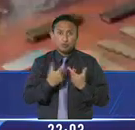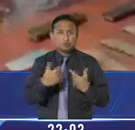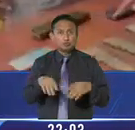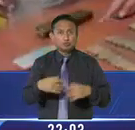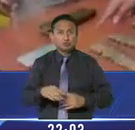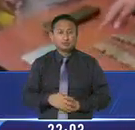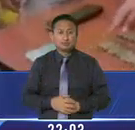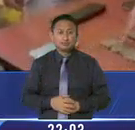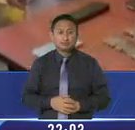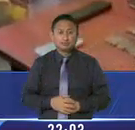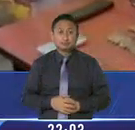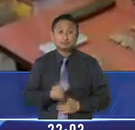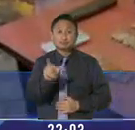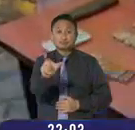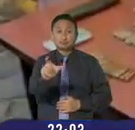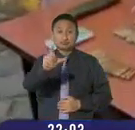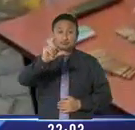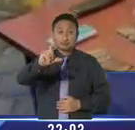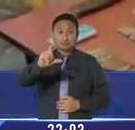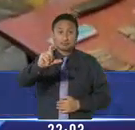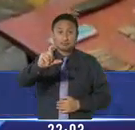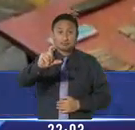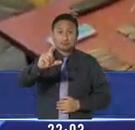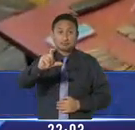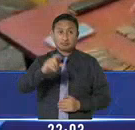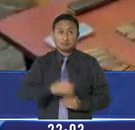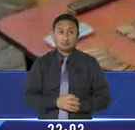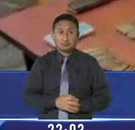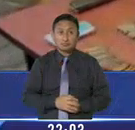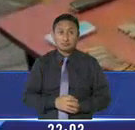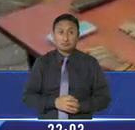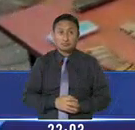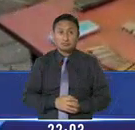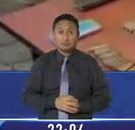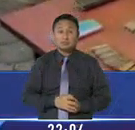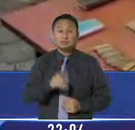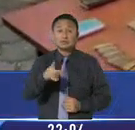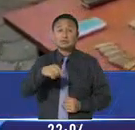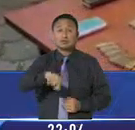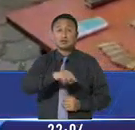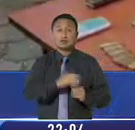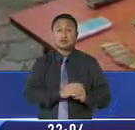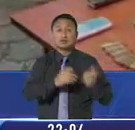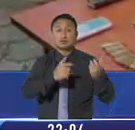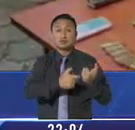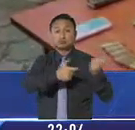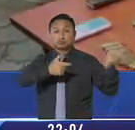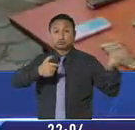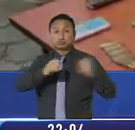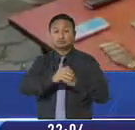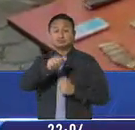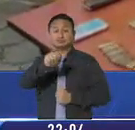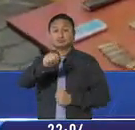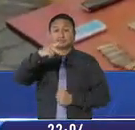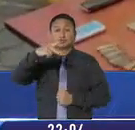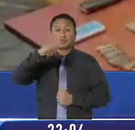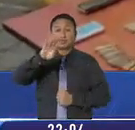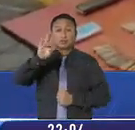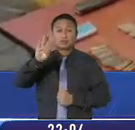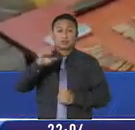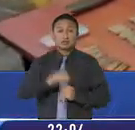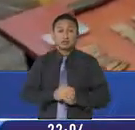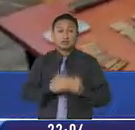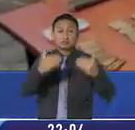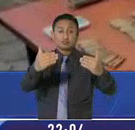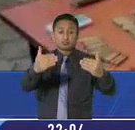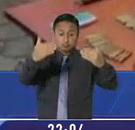organizada. Esta munición de calibre 7.62 por 49 pertenece a un fusil AK-47. Las